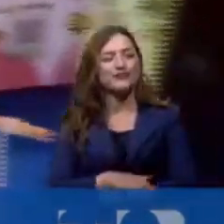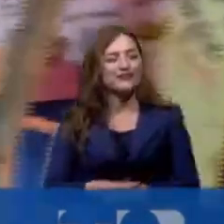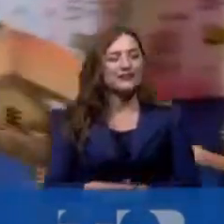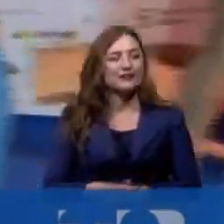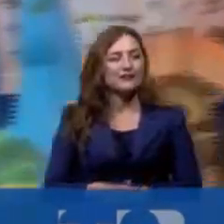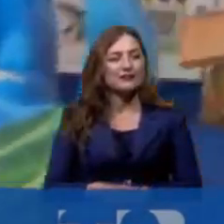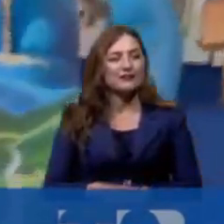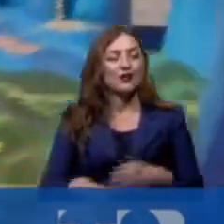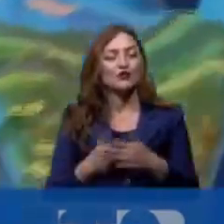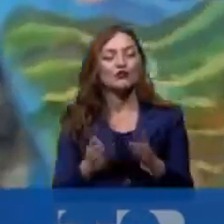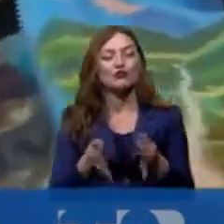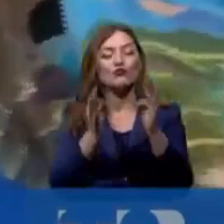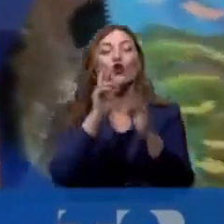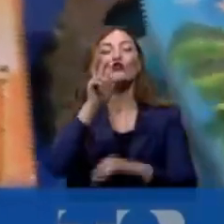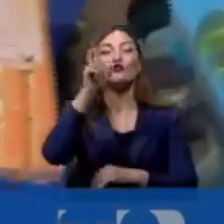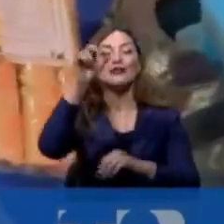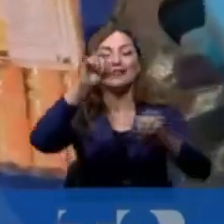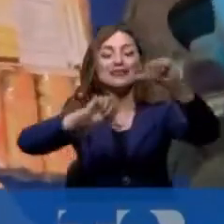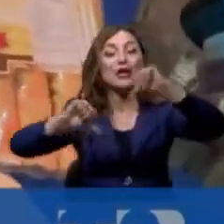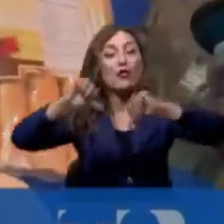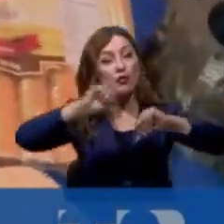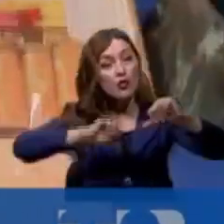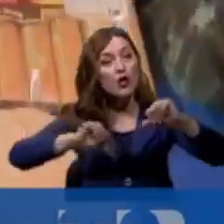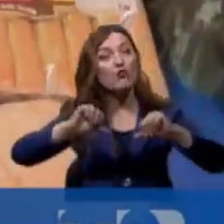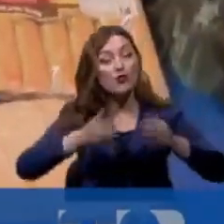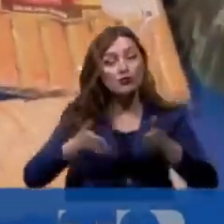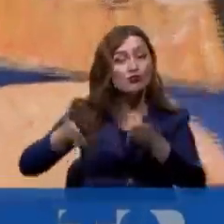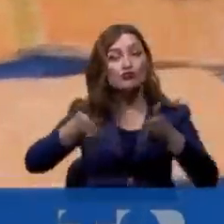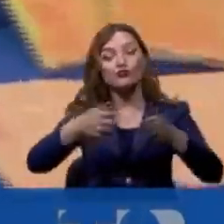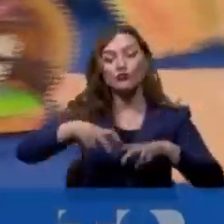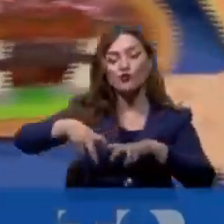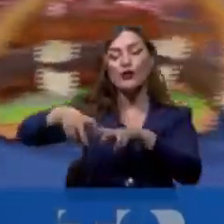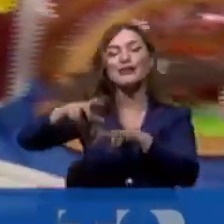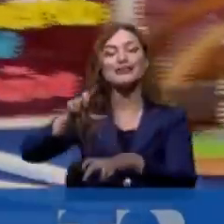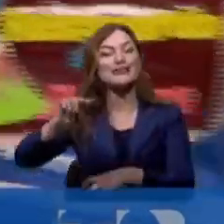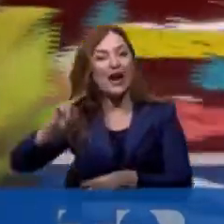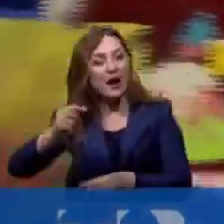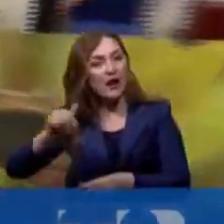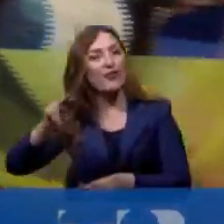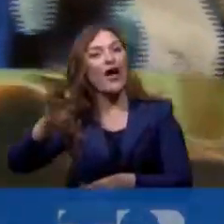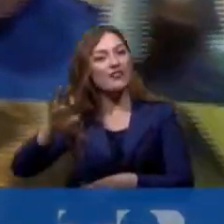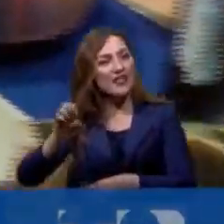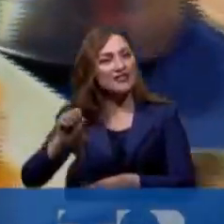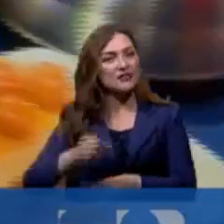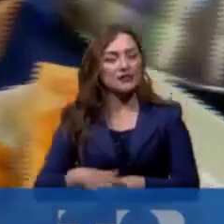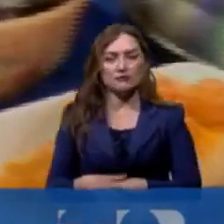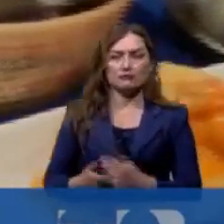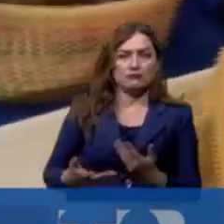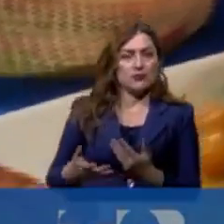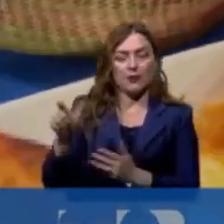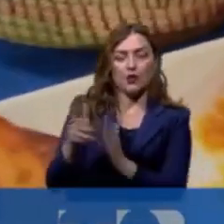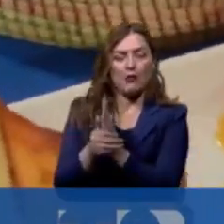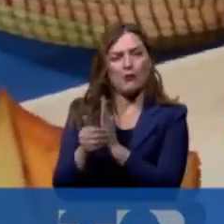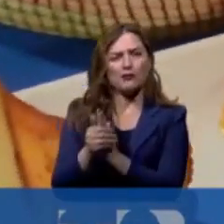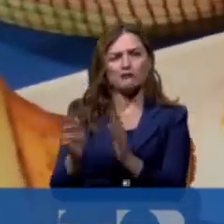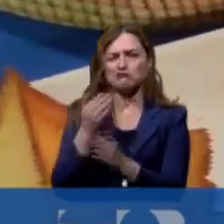Tenemos una nueva forma de hacer turismo científico en el corredor ecológico Yanganate-Sangay. Y precisamente de eso quería hablar con el experto, que nos